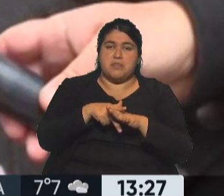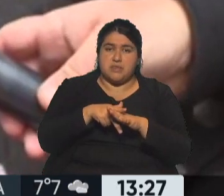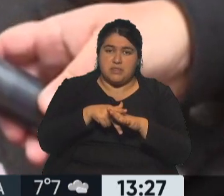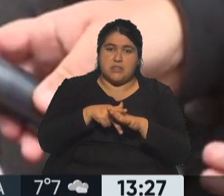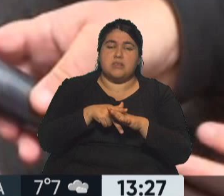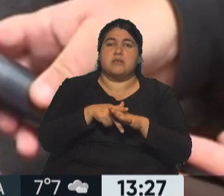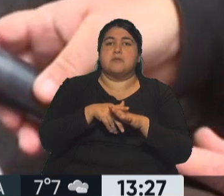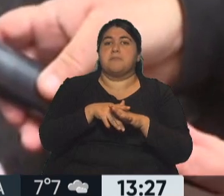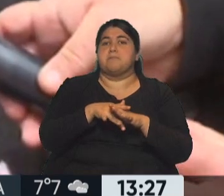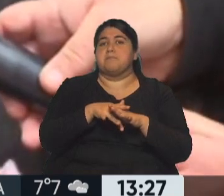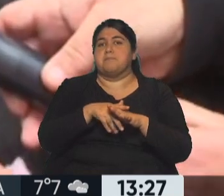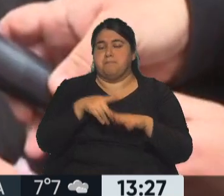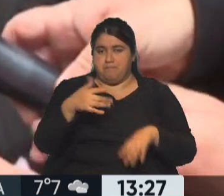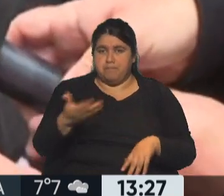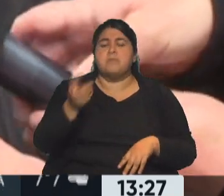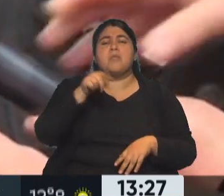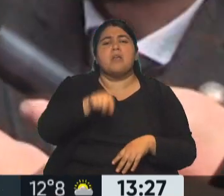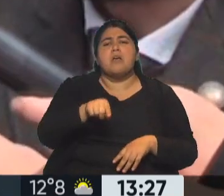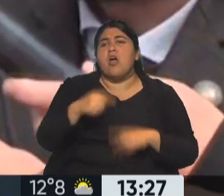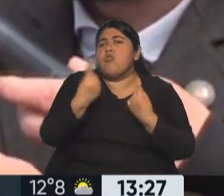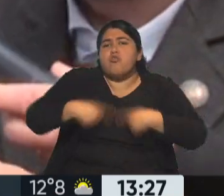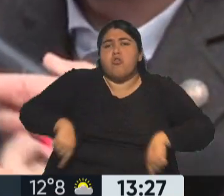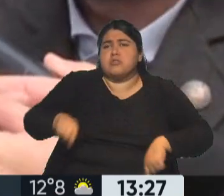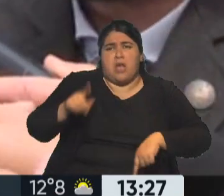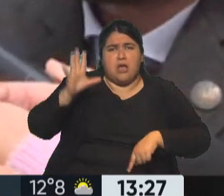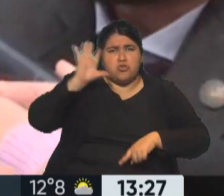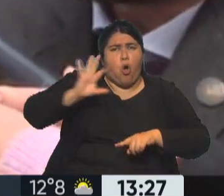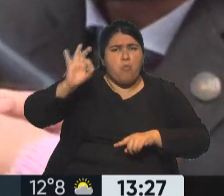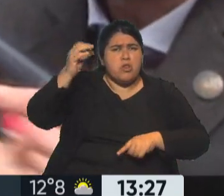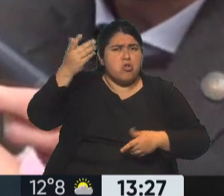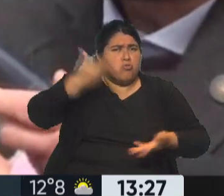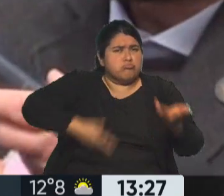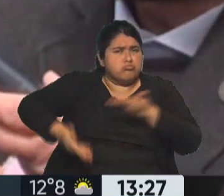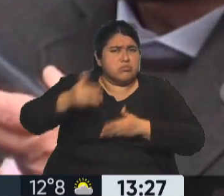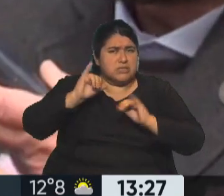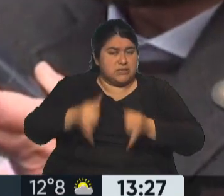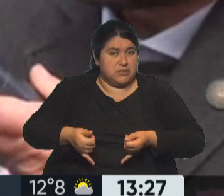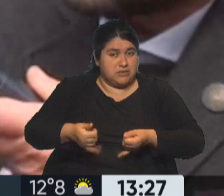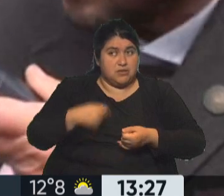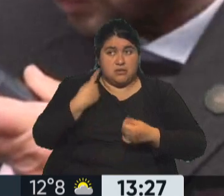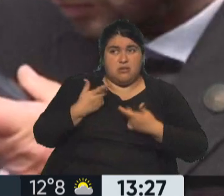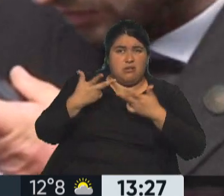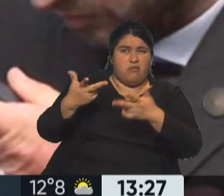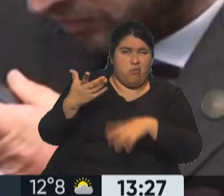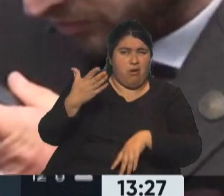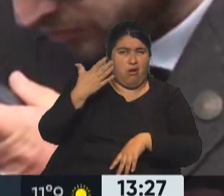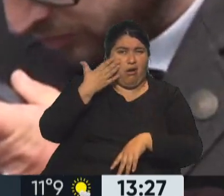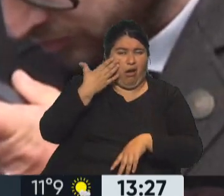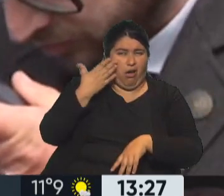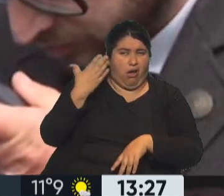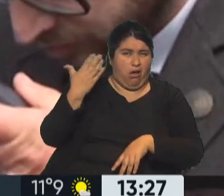que no hizo lo otro. Son cosas que son opinables. Ahora, cuando uno lo trata de cínico,